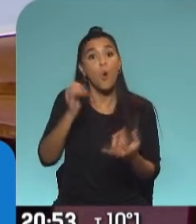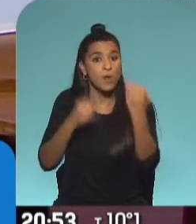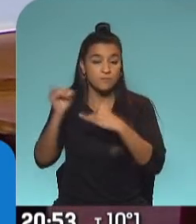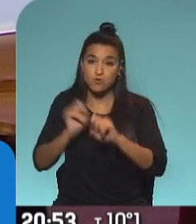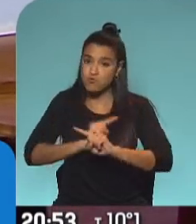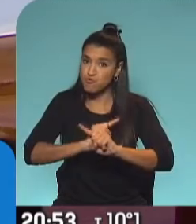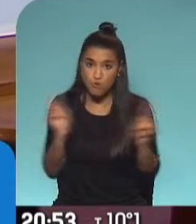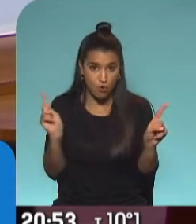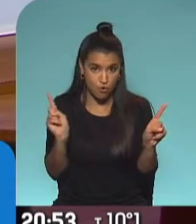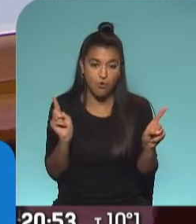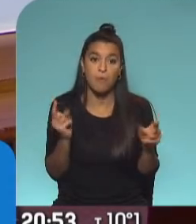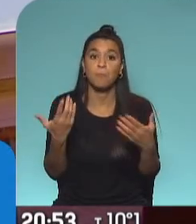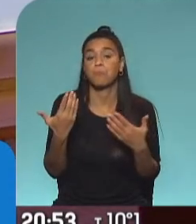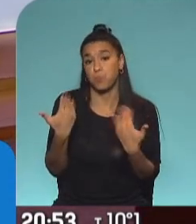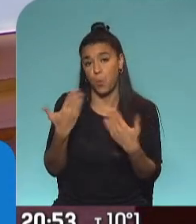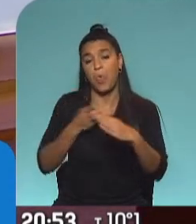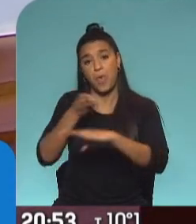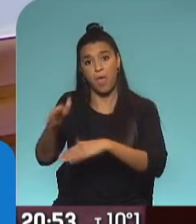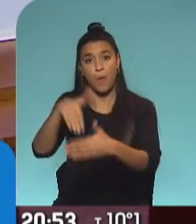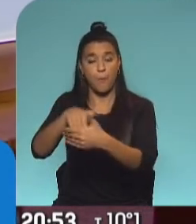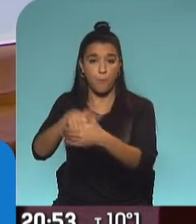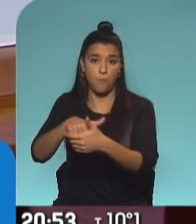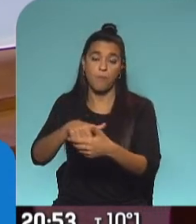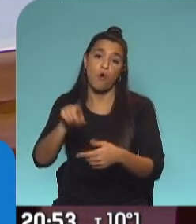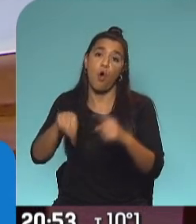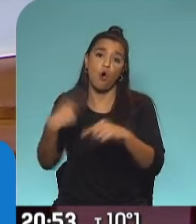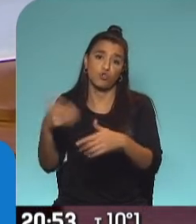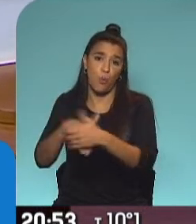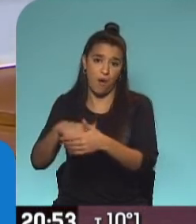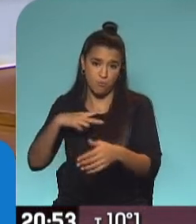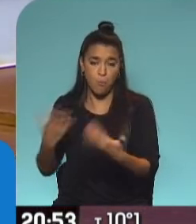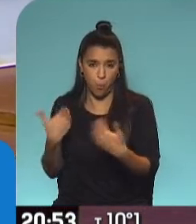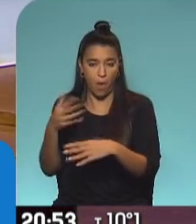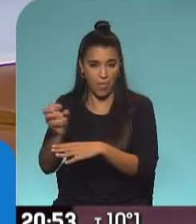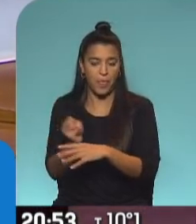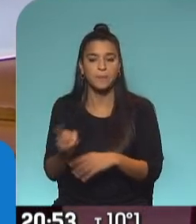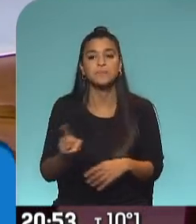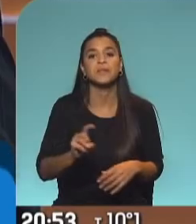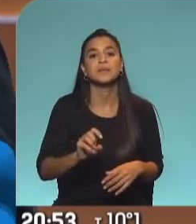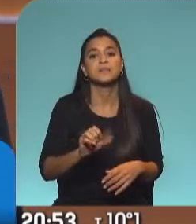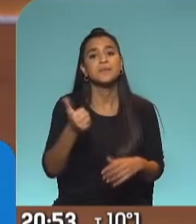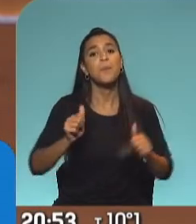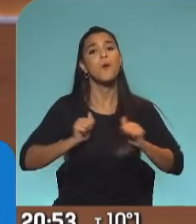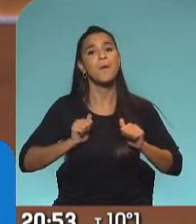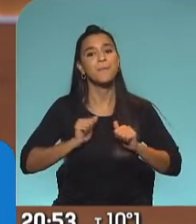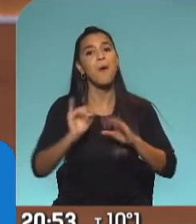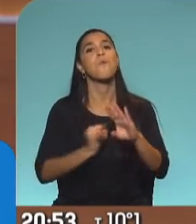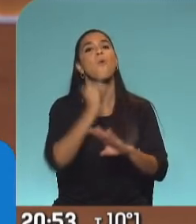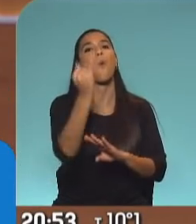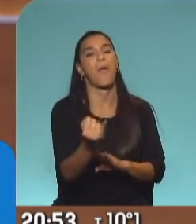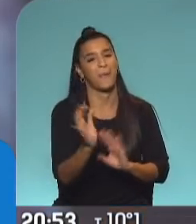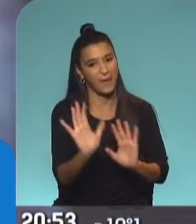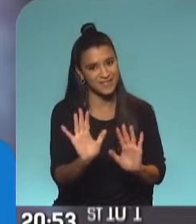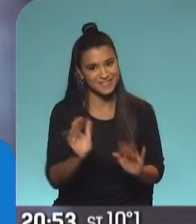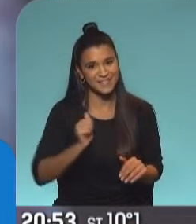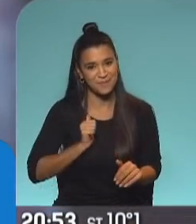tipo de comisión por ir a otro cajero automático, a otro banco. Me estaba por dar vuelta para leer una sexta, pero hay que esperar al jueves próximo. Bueno,